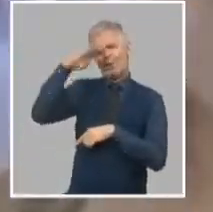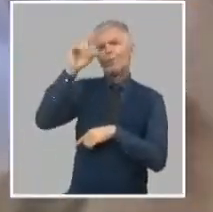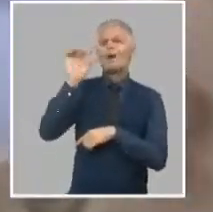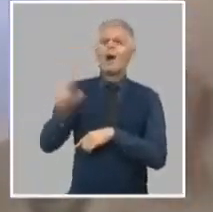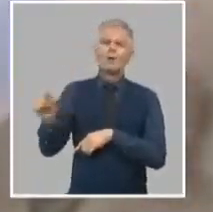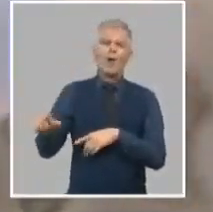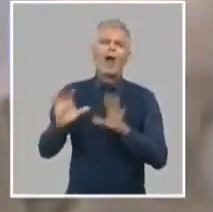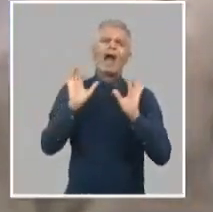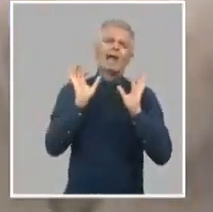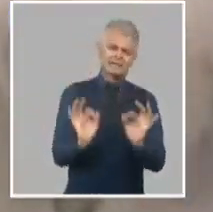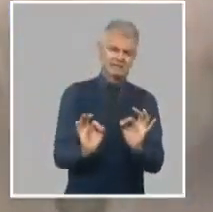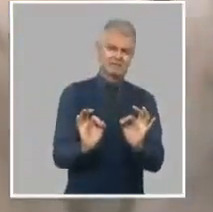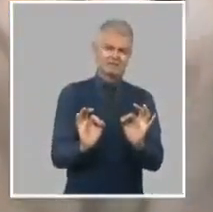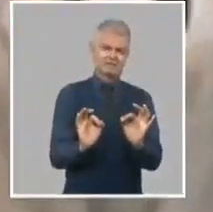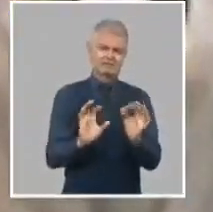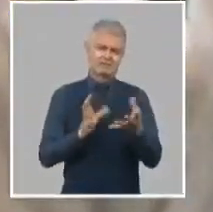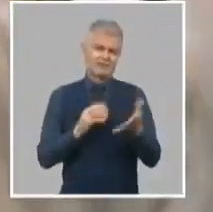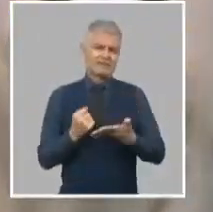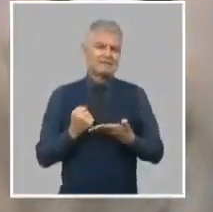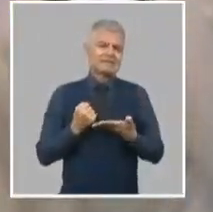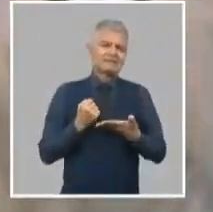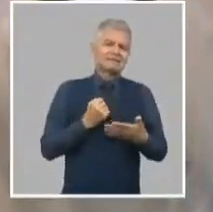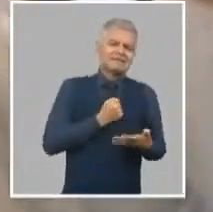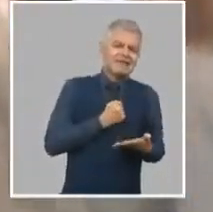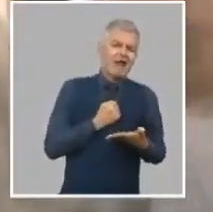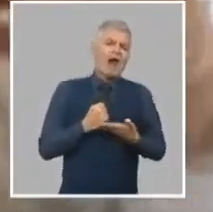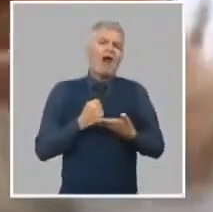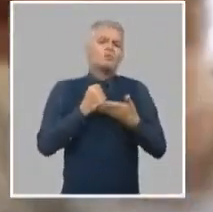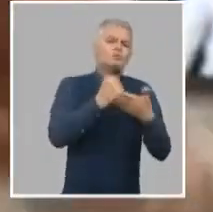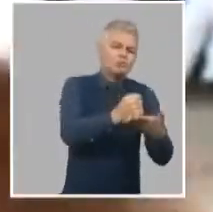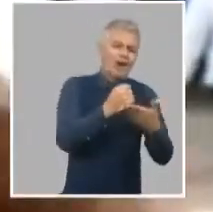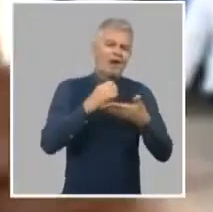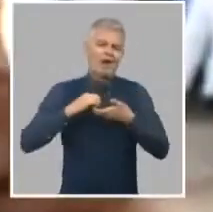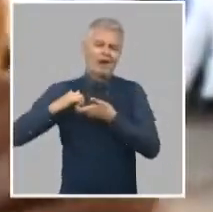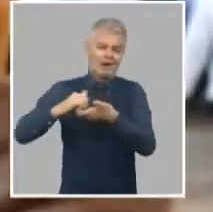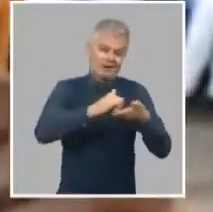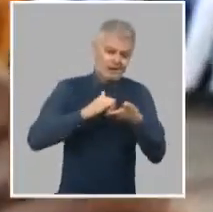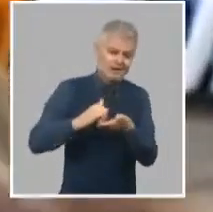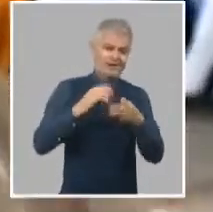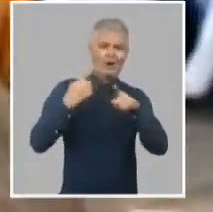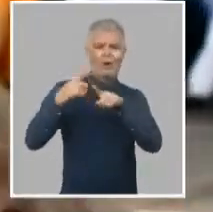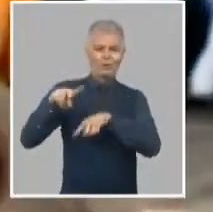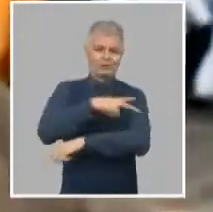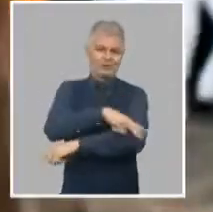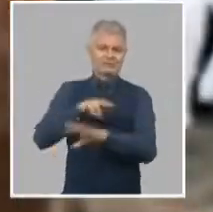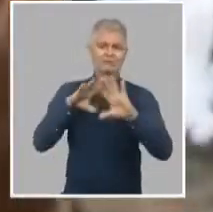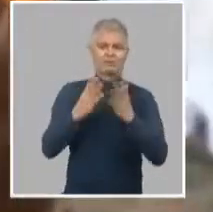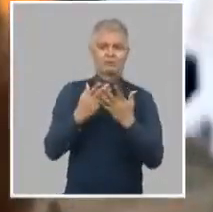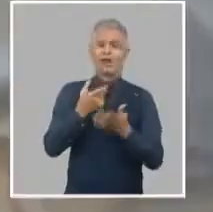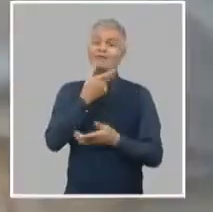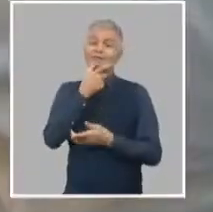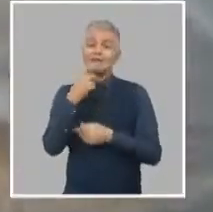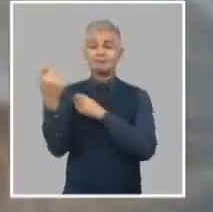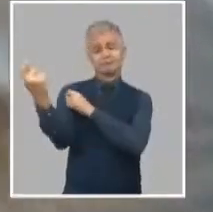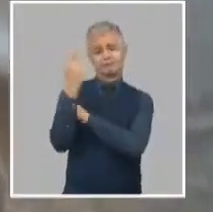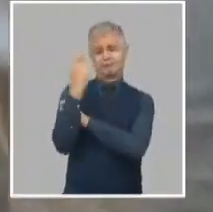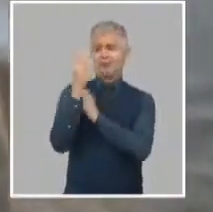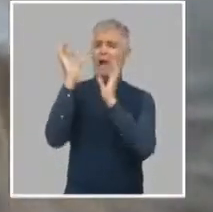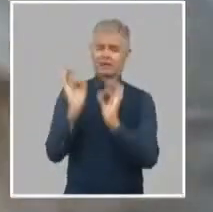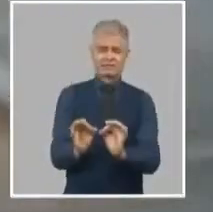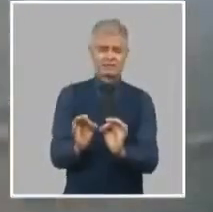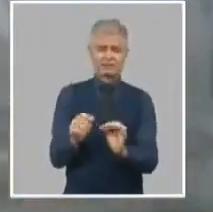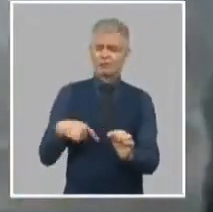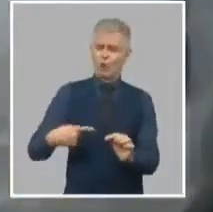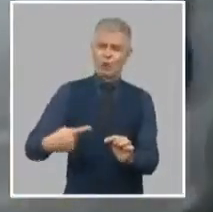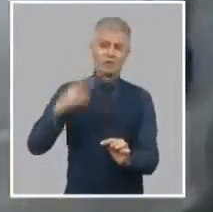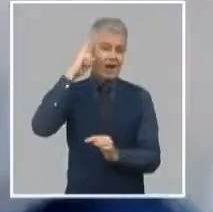colaboración, el gen del altruismo, de servir a otros pueblos. Es el ejemplo que Fidel nos transmitió y nos transmite